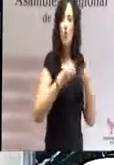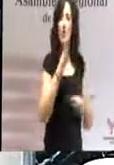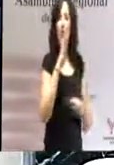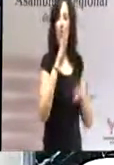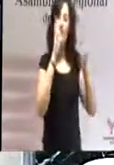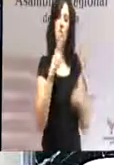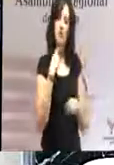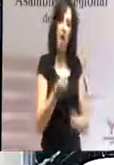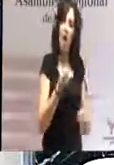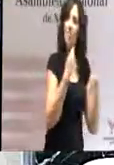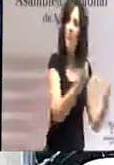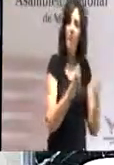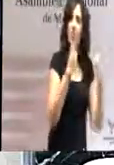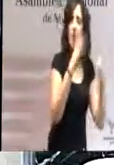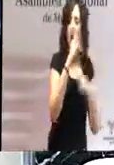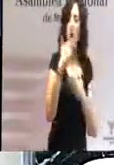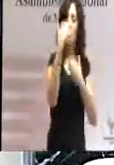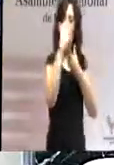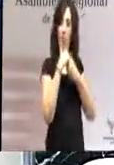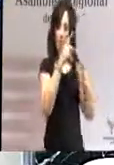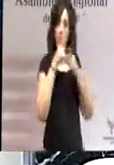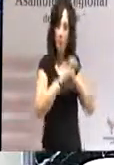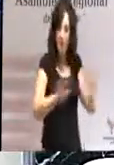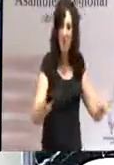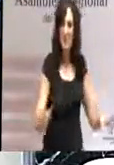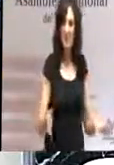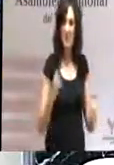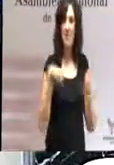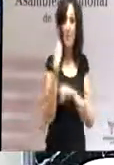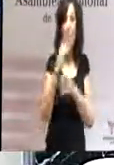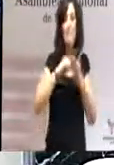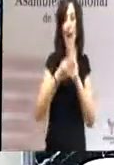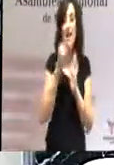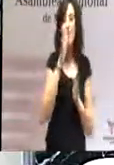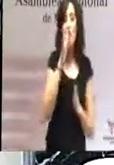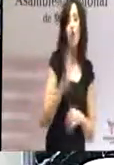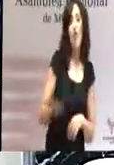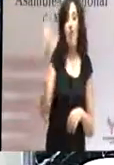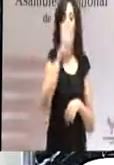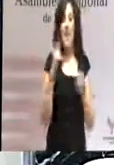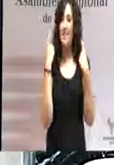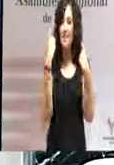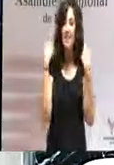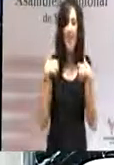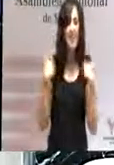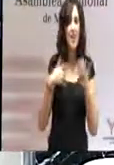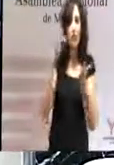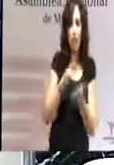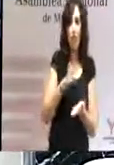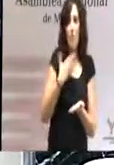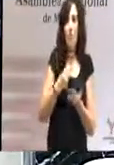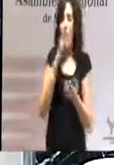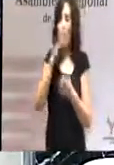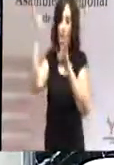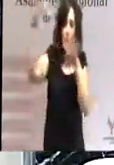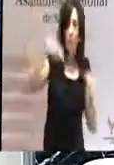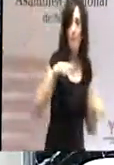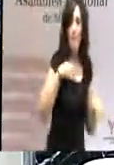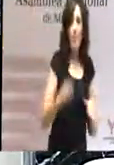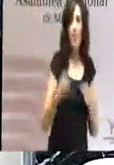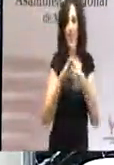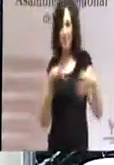presidente, necesitamos un plan hidrológico nacional que traiga agua a la región de Murcia de una vez por todas. Necesitamos un plan hidrológico nacional alejado de